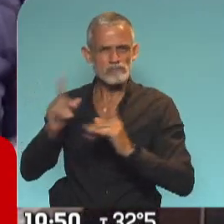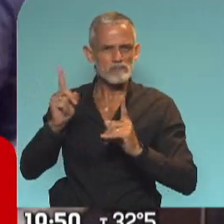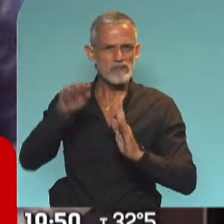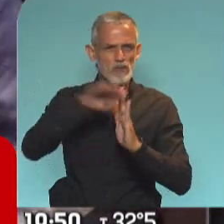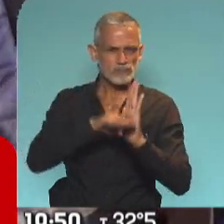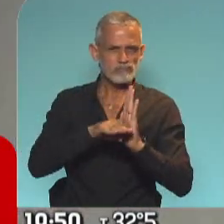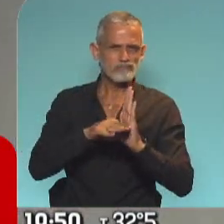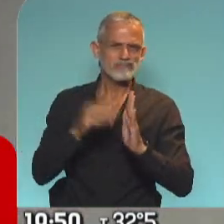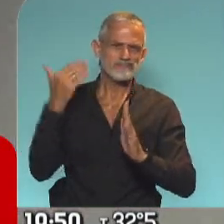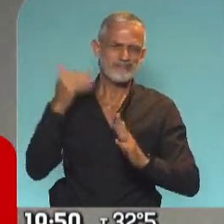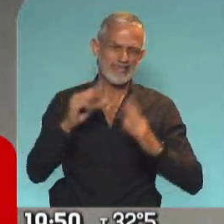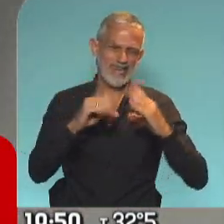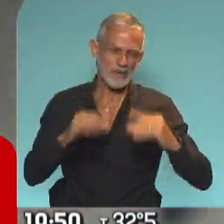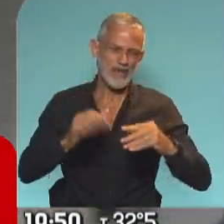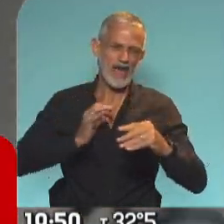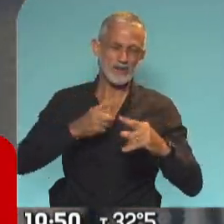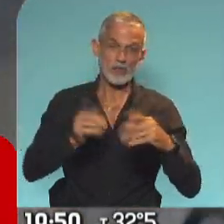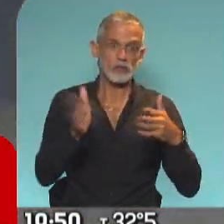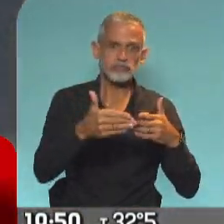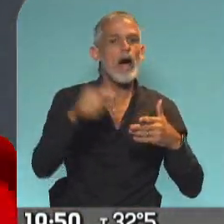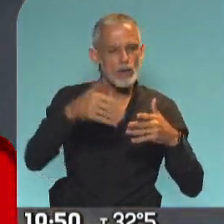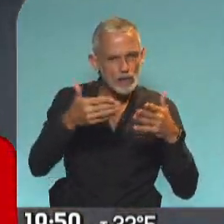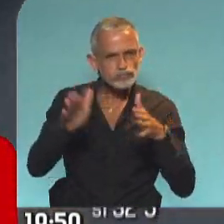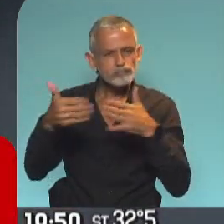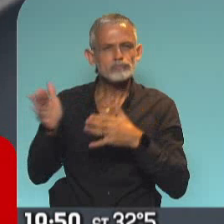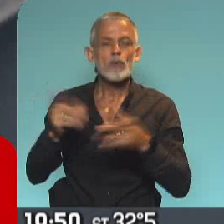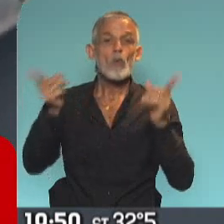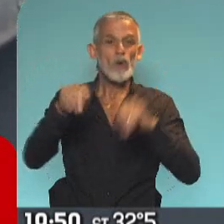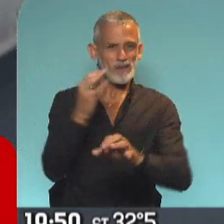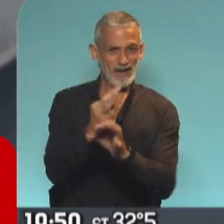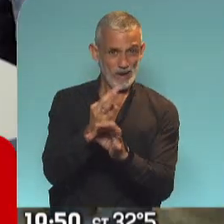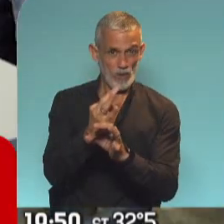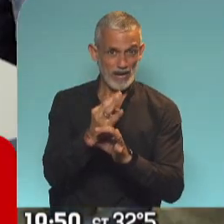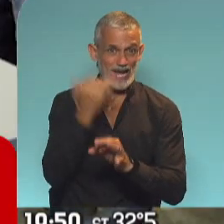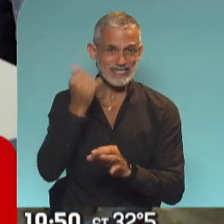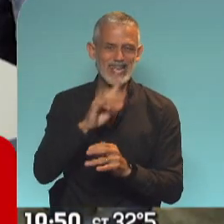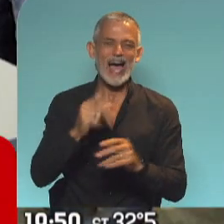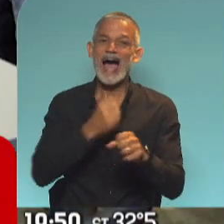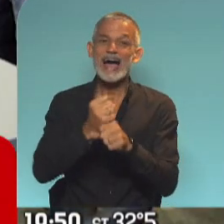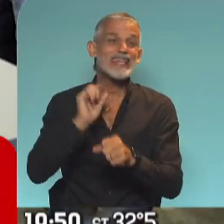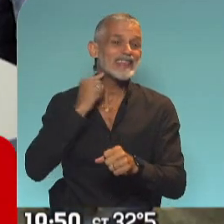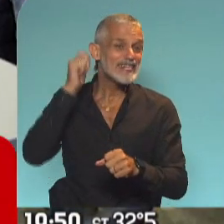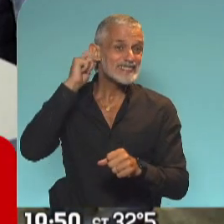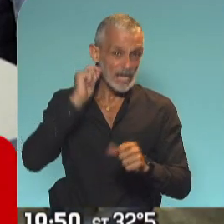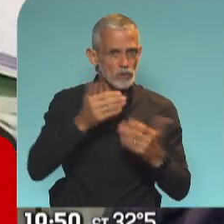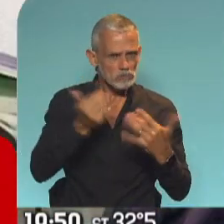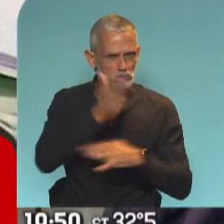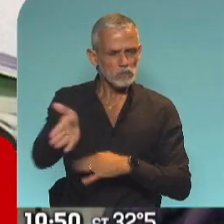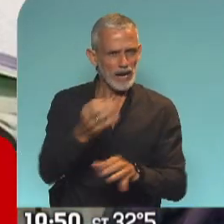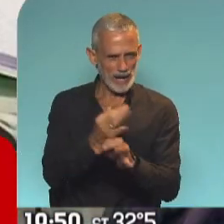por las fiestas de fin de año. Ayer volvieron las clases para estudiantes de hasta 13 años y